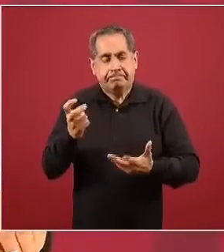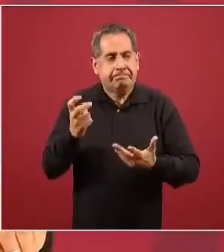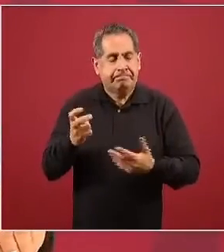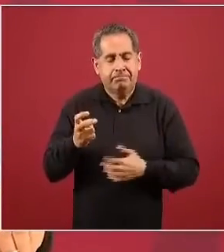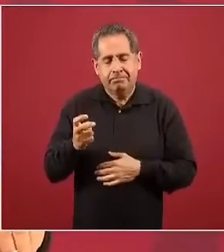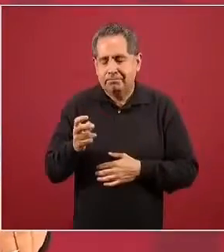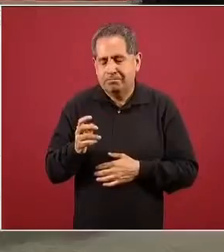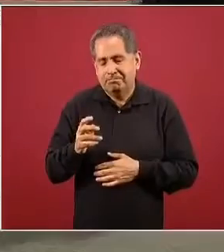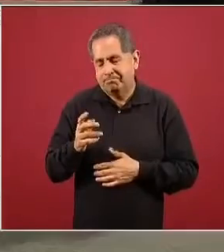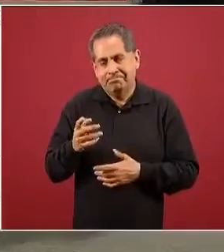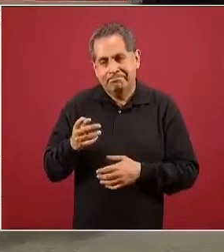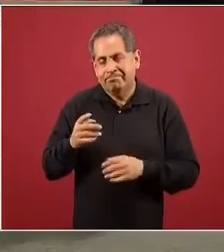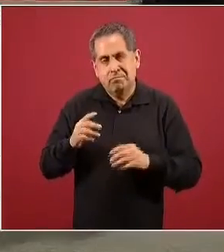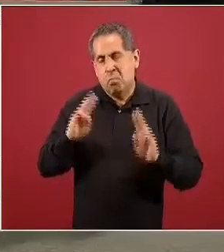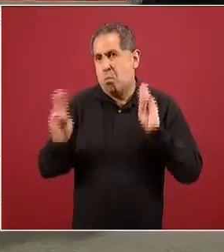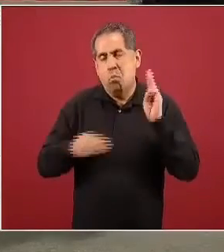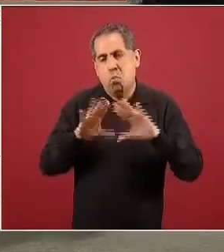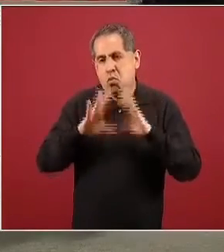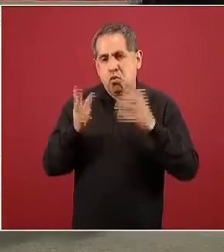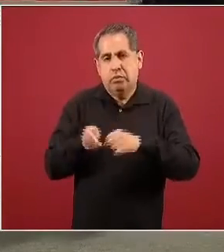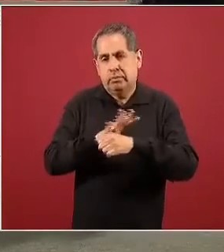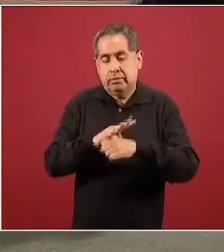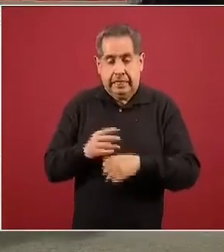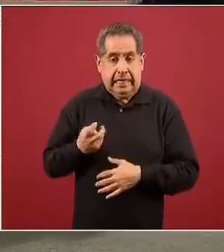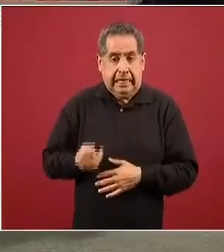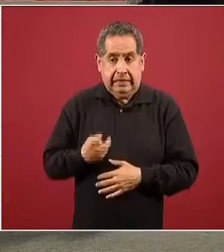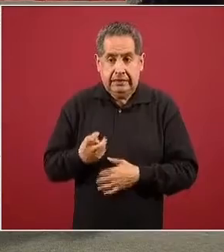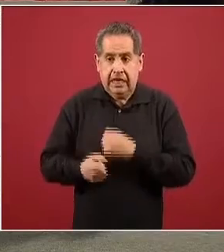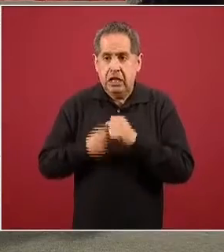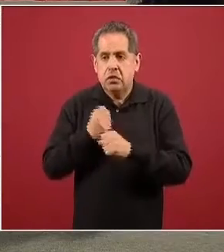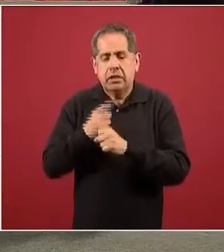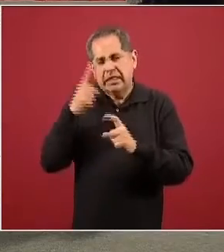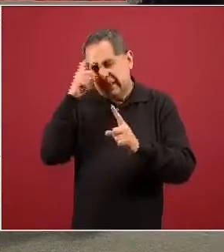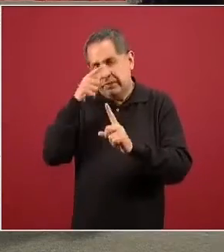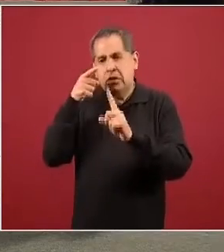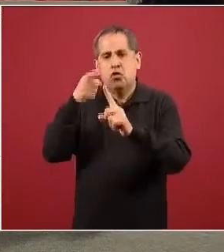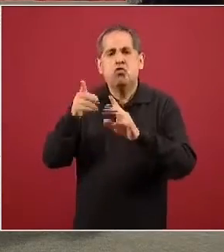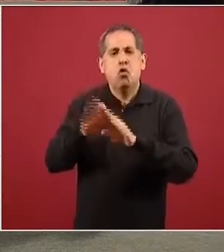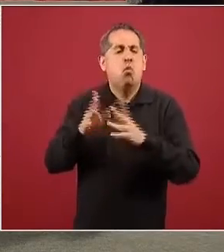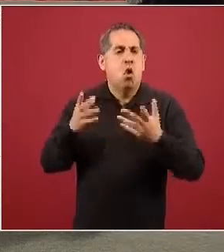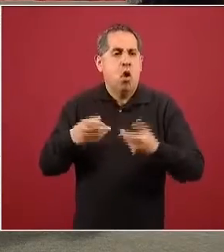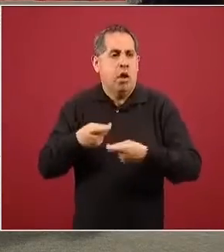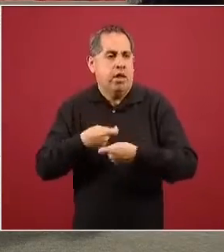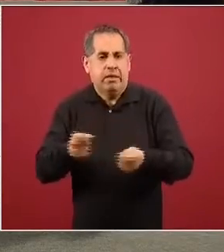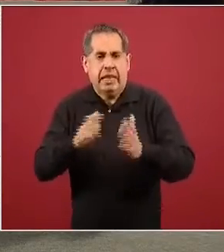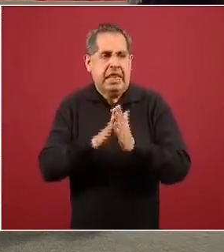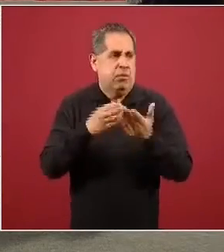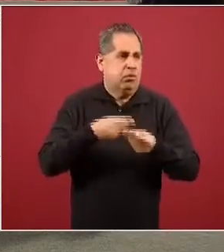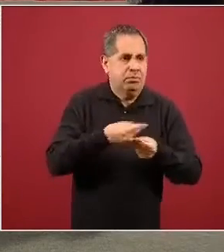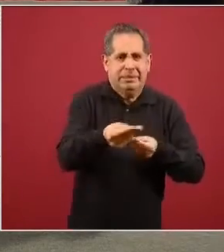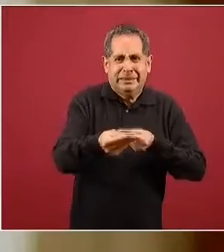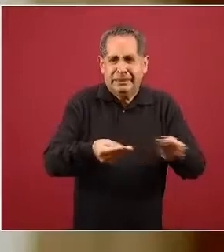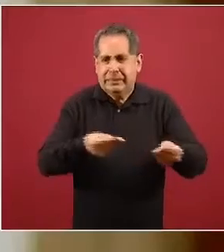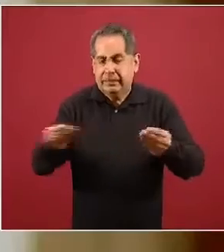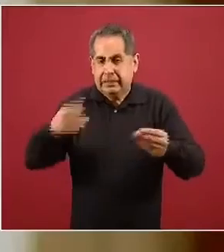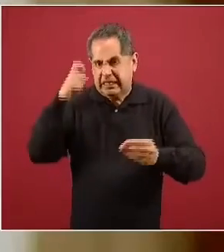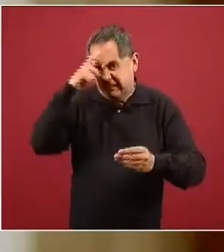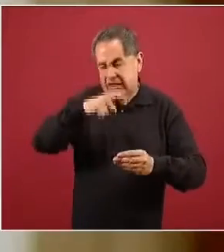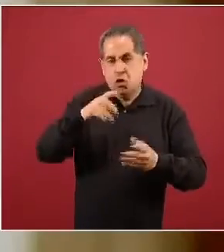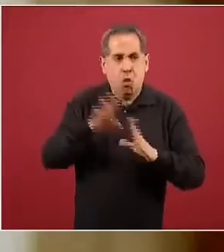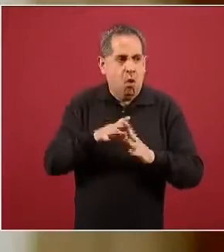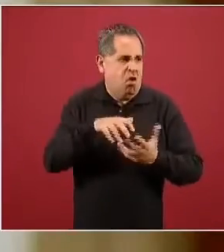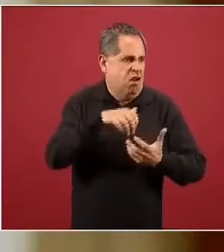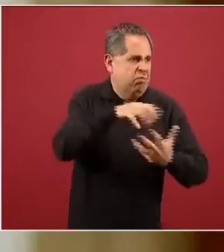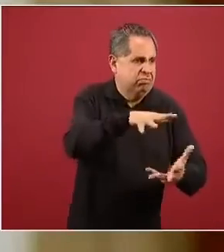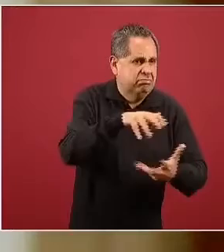este gran mal que acoge al mundo este año, pues el desafío de la distribución es mayor, quizás el mayor